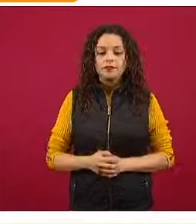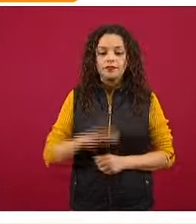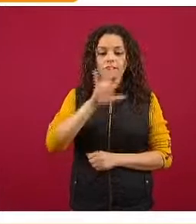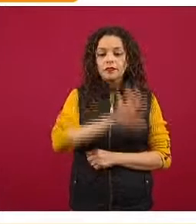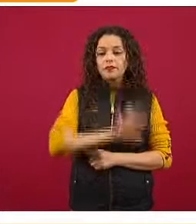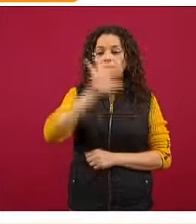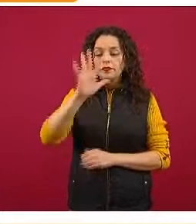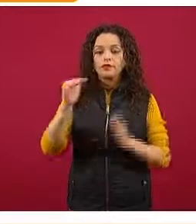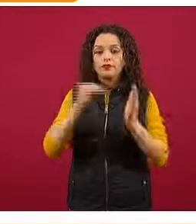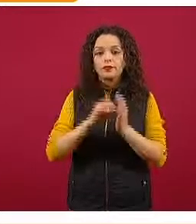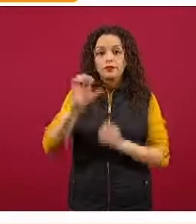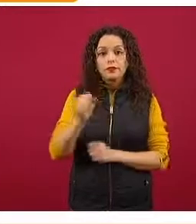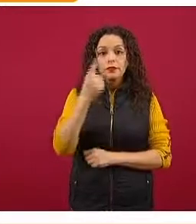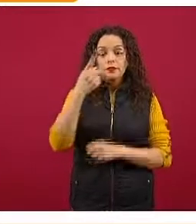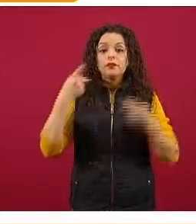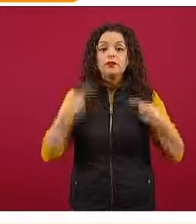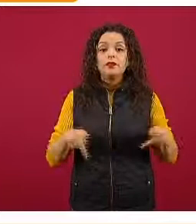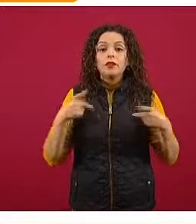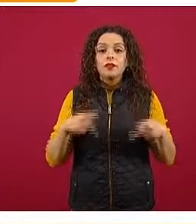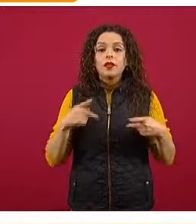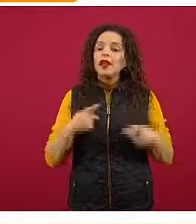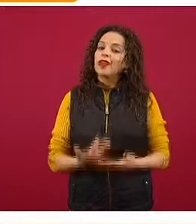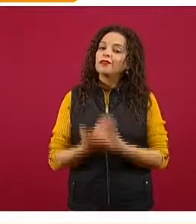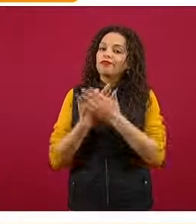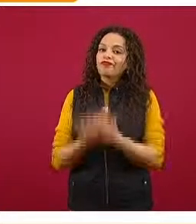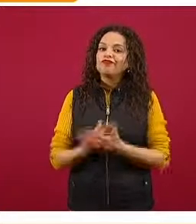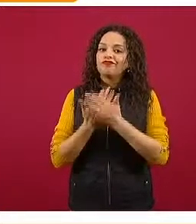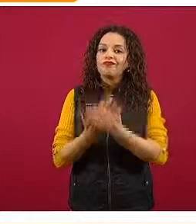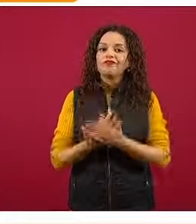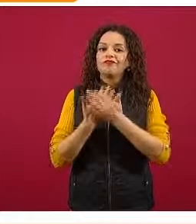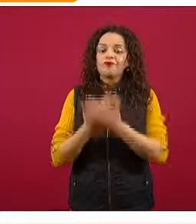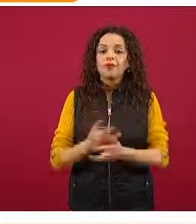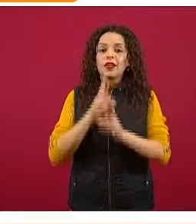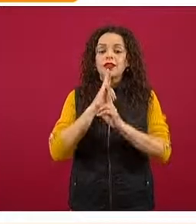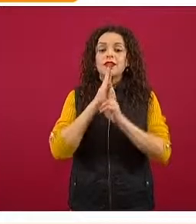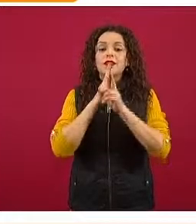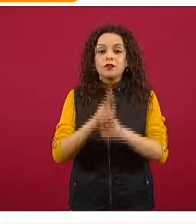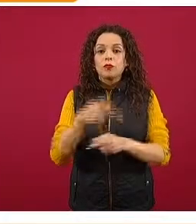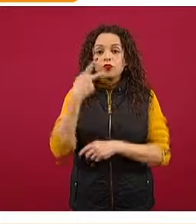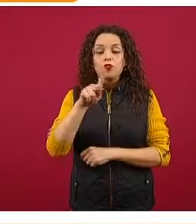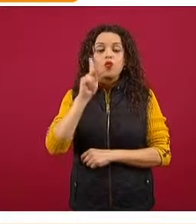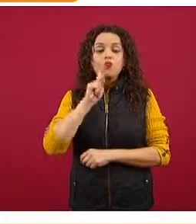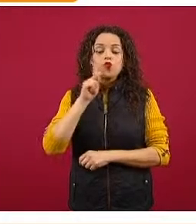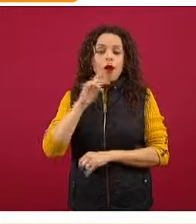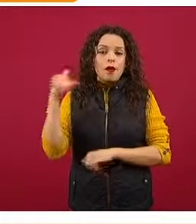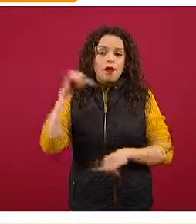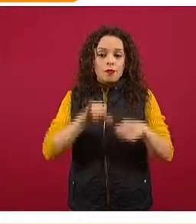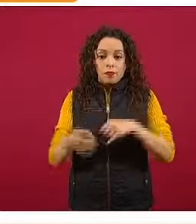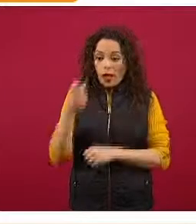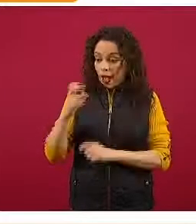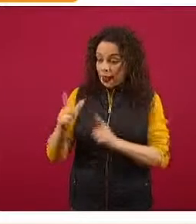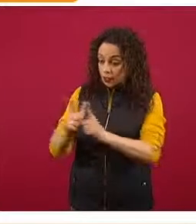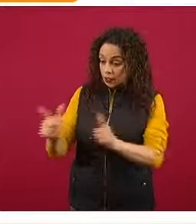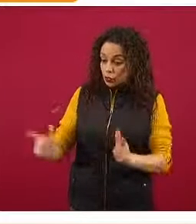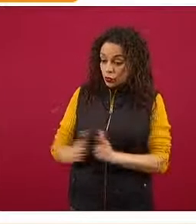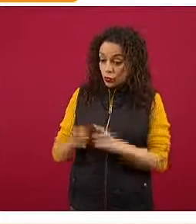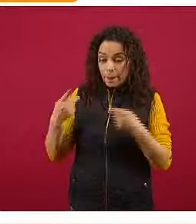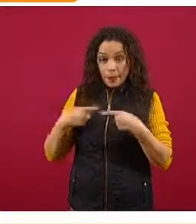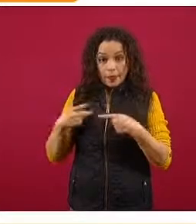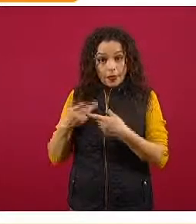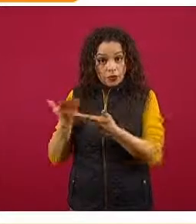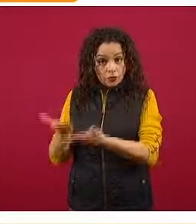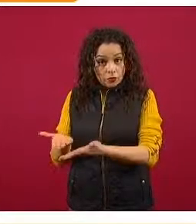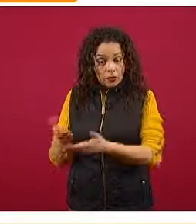55.061 personas están en espera de un resultado, que es este grupo de personas que están